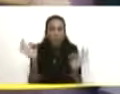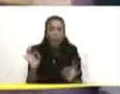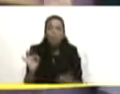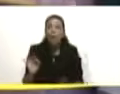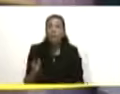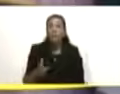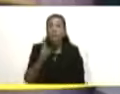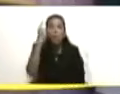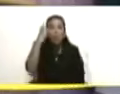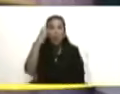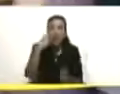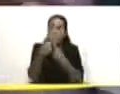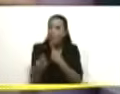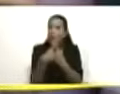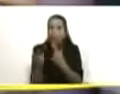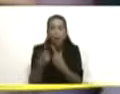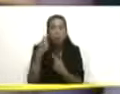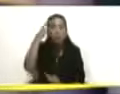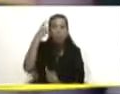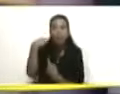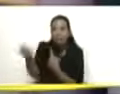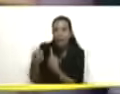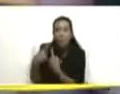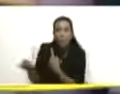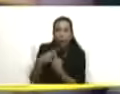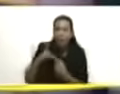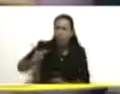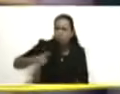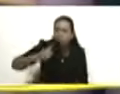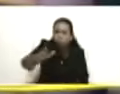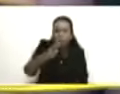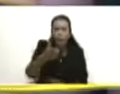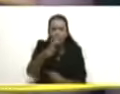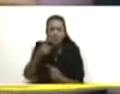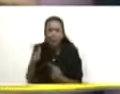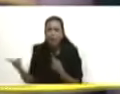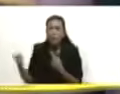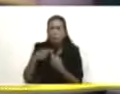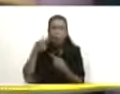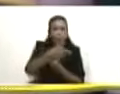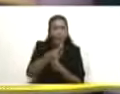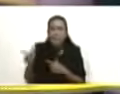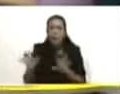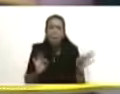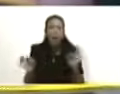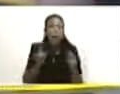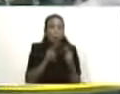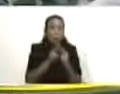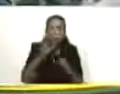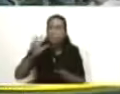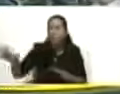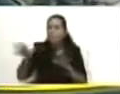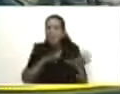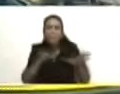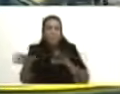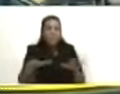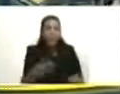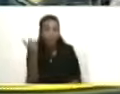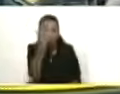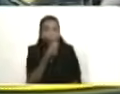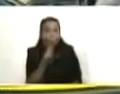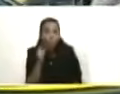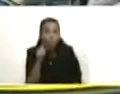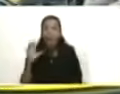day, senderismo, puedan organizarse para conocerse entre sí, para que un joven